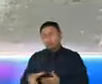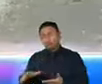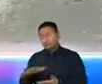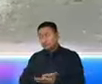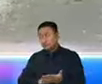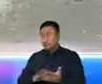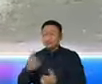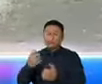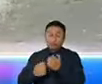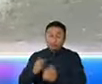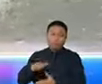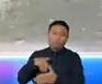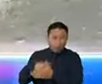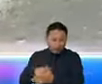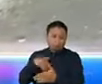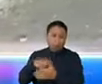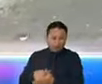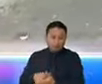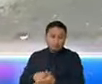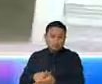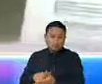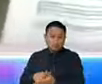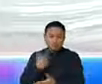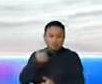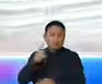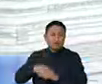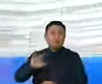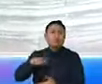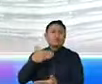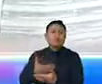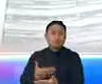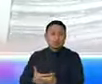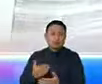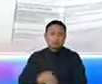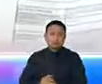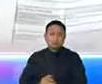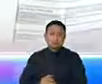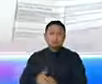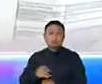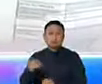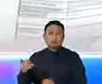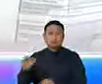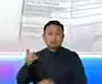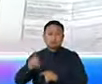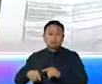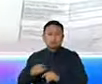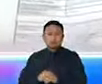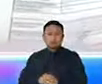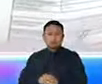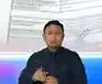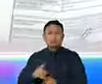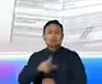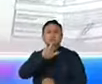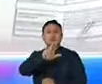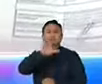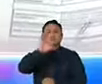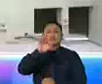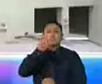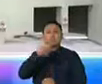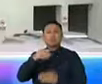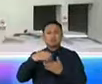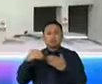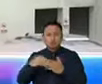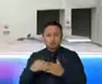puesto obstáculos para poder justificar. De acuerdo al órgano de control, no fue posible identificar el origen de